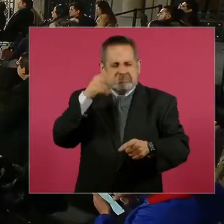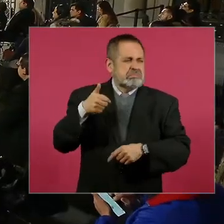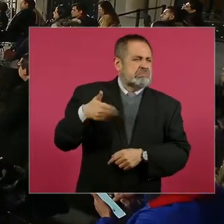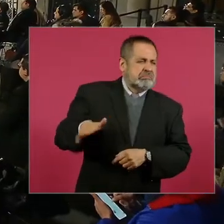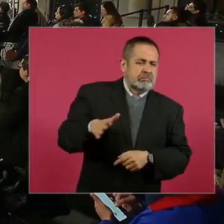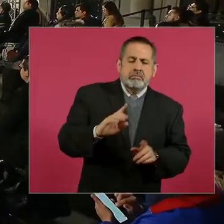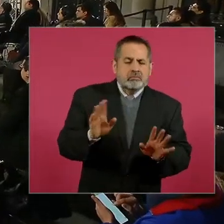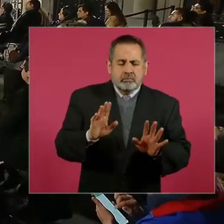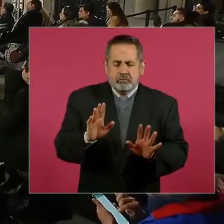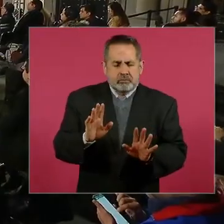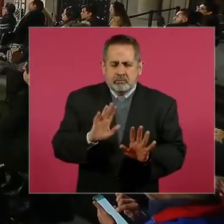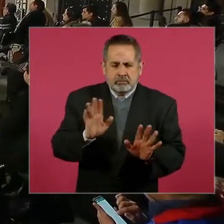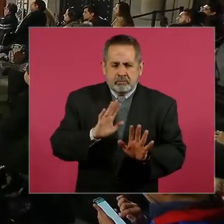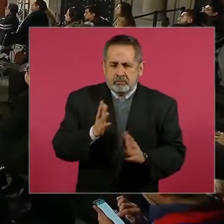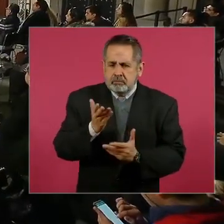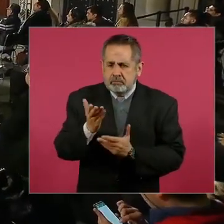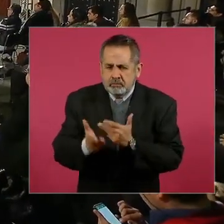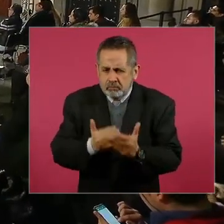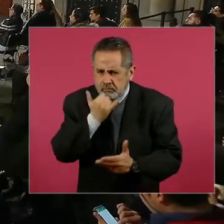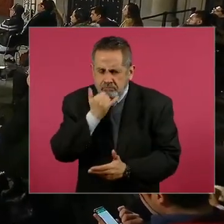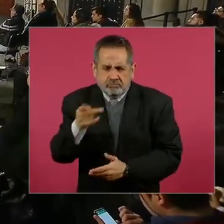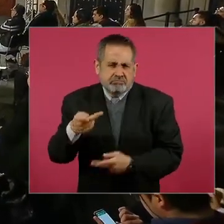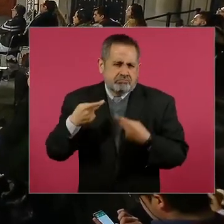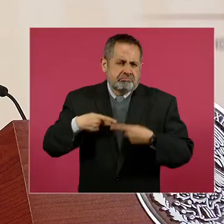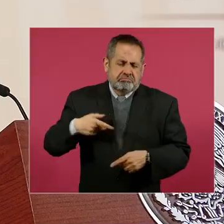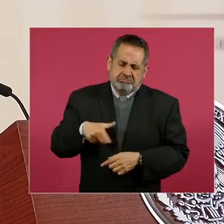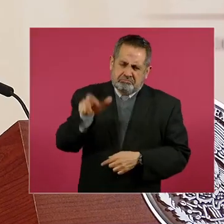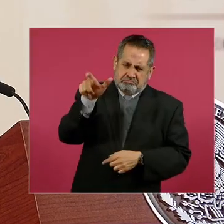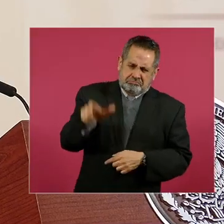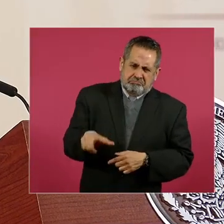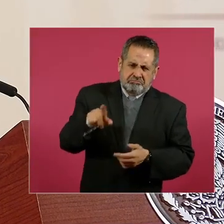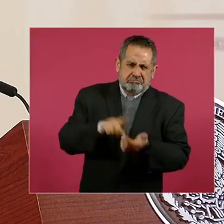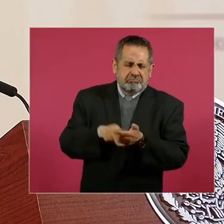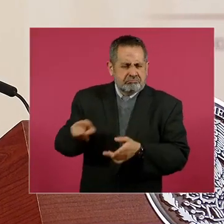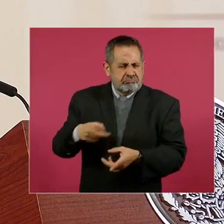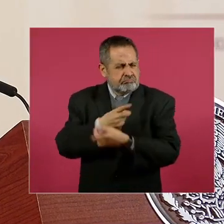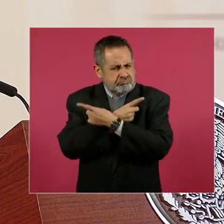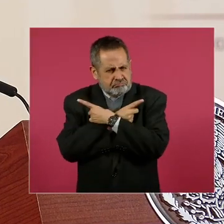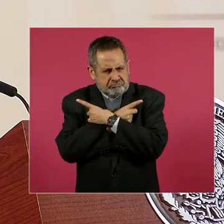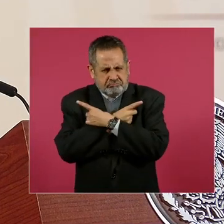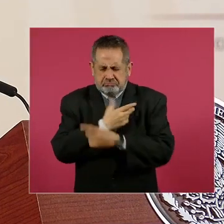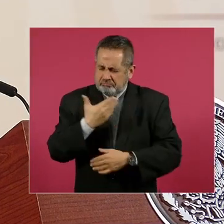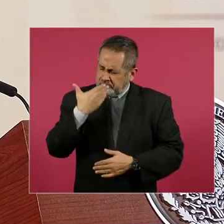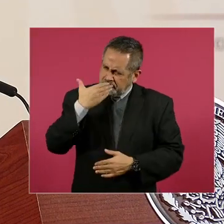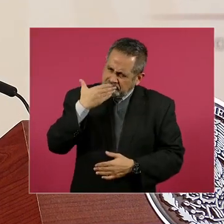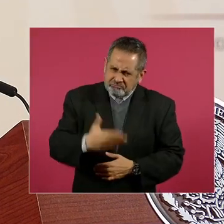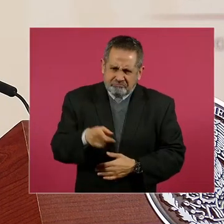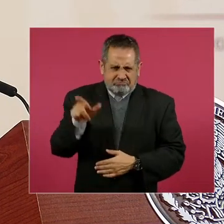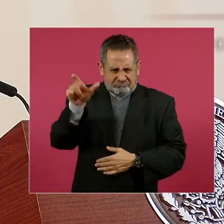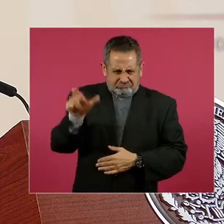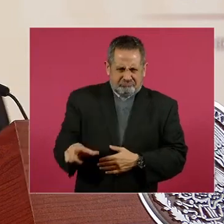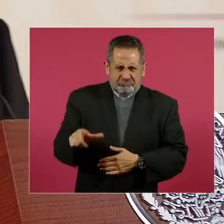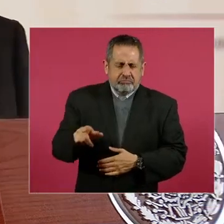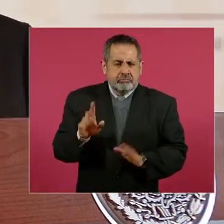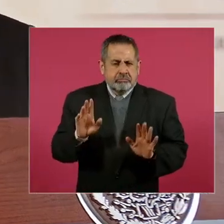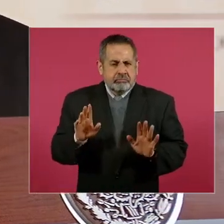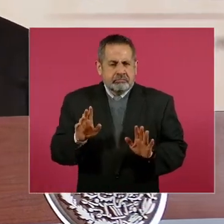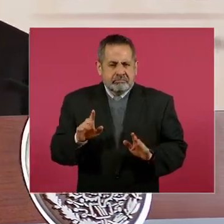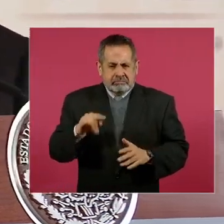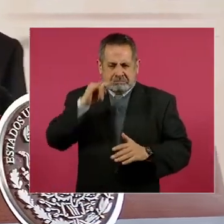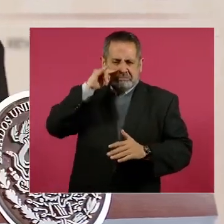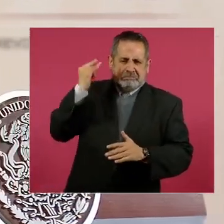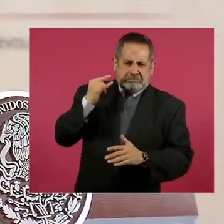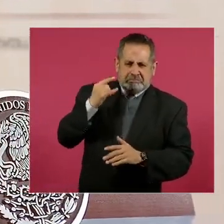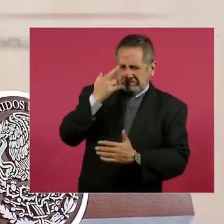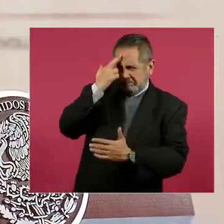Y entonces ofrecerles una disculpa. Él es una gente muy decente, ¿sí?, que de ninguna manera lo puedo